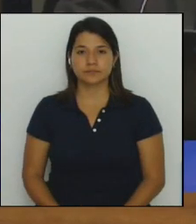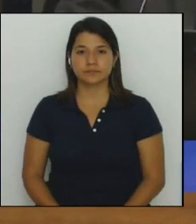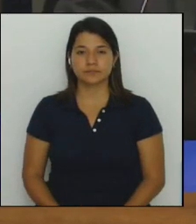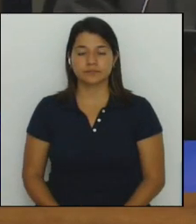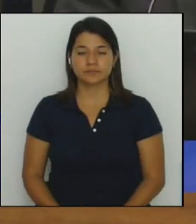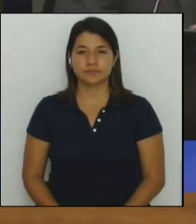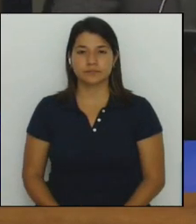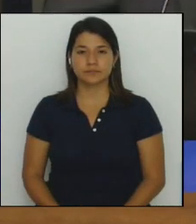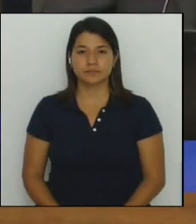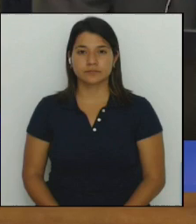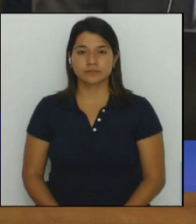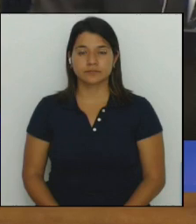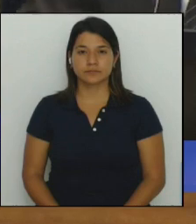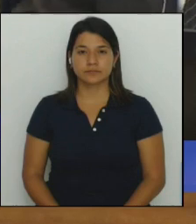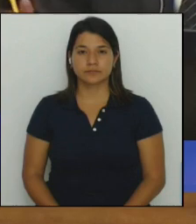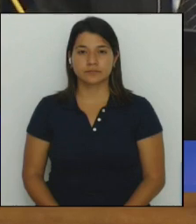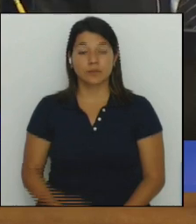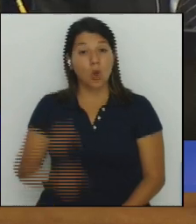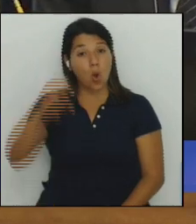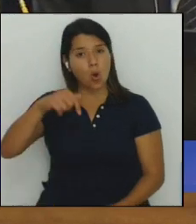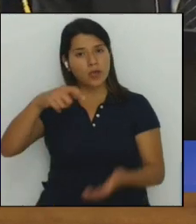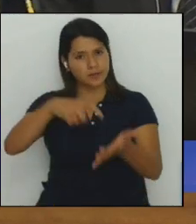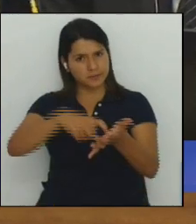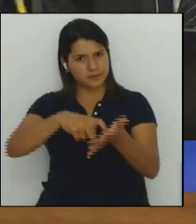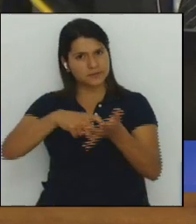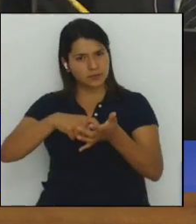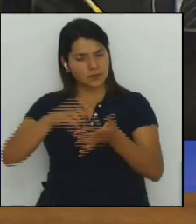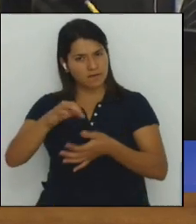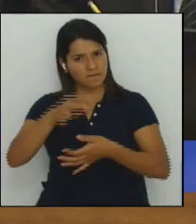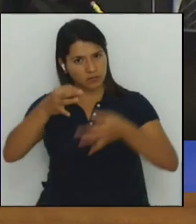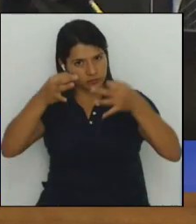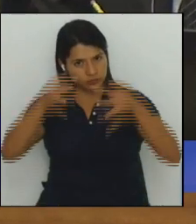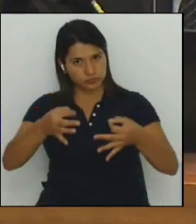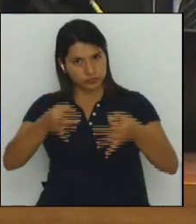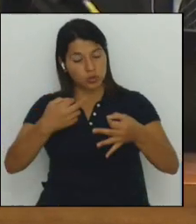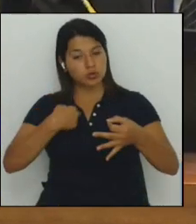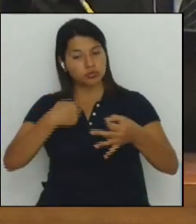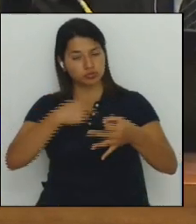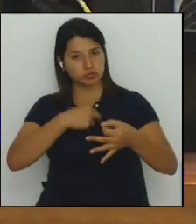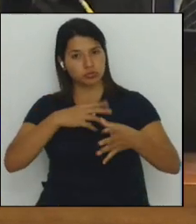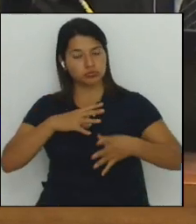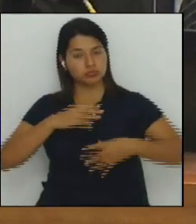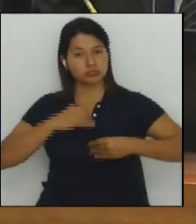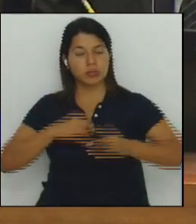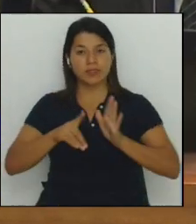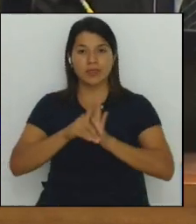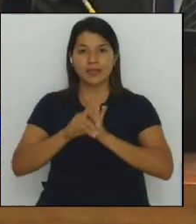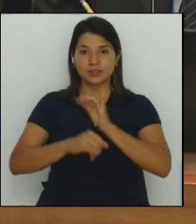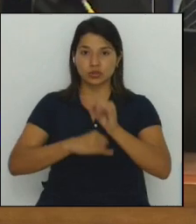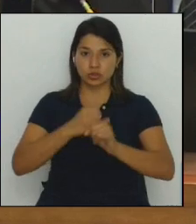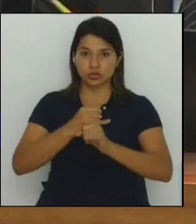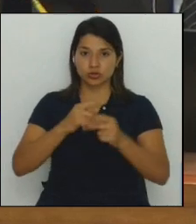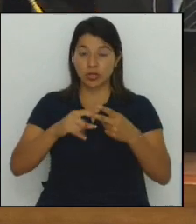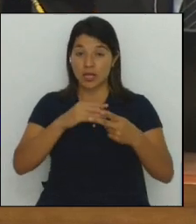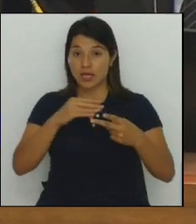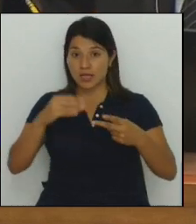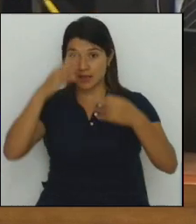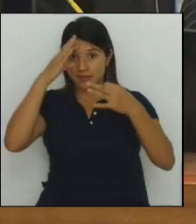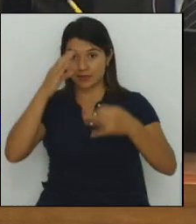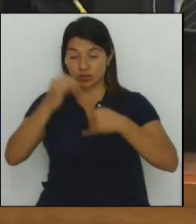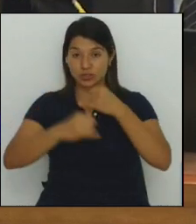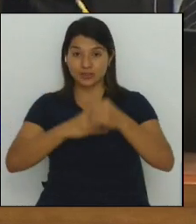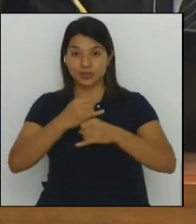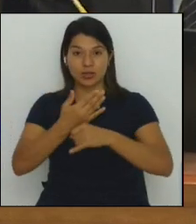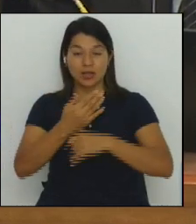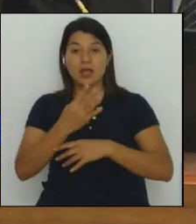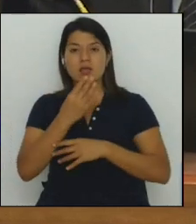Hoy exigimos oficialmente, de acuerdo con el derecho internacional y las resoluciones internacionales, que Israel respete estas